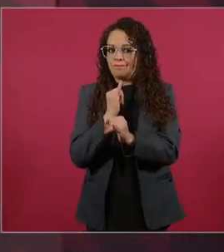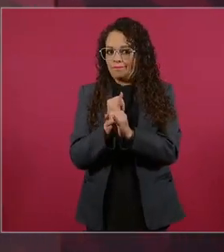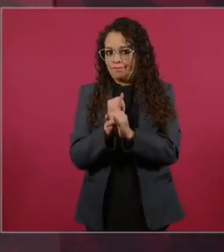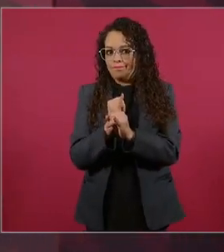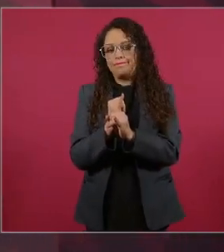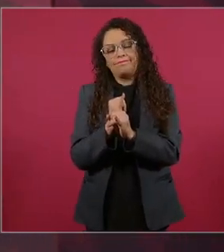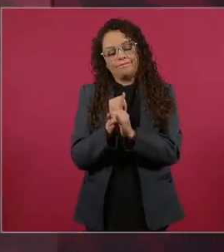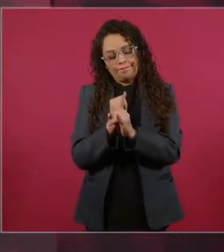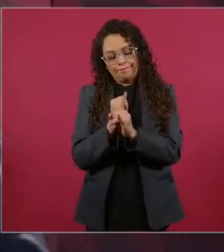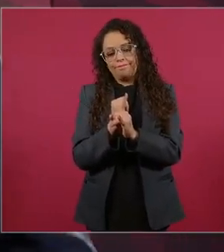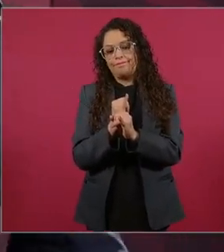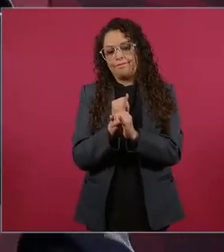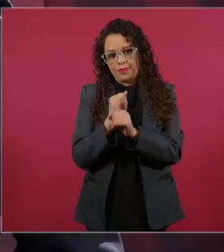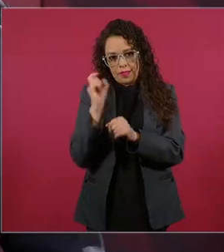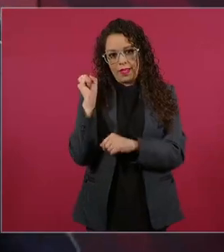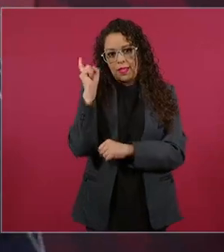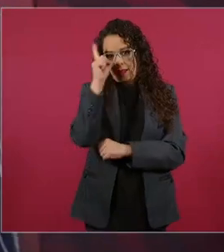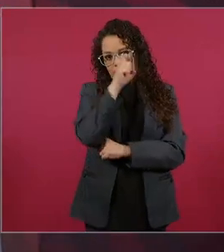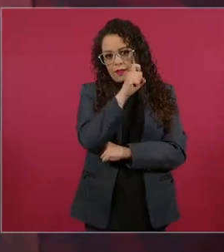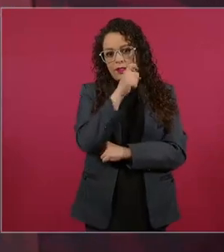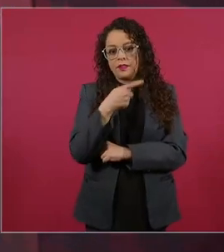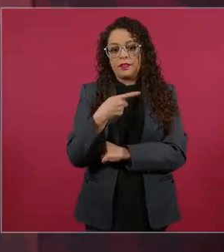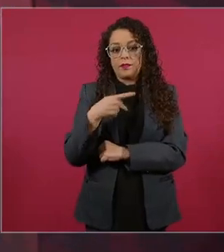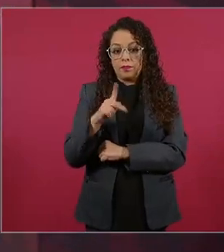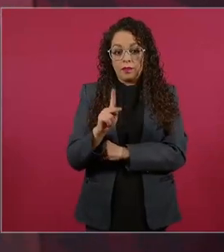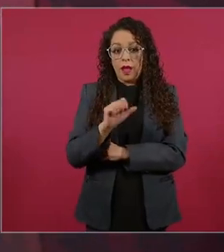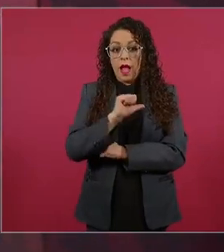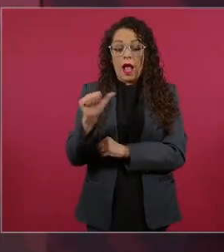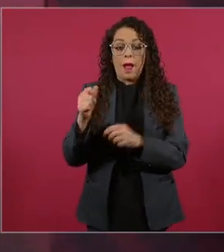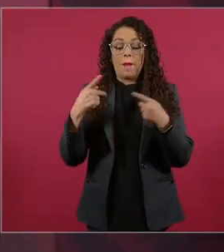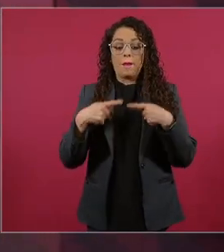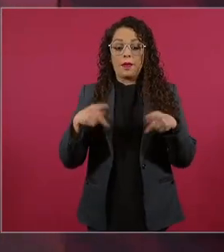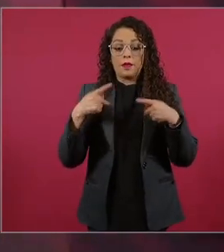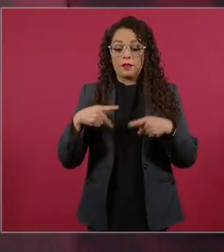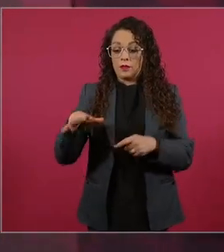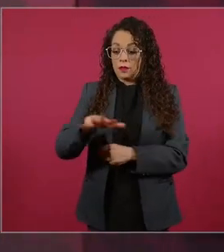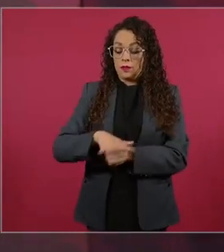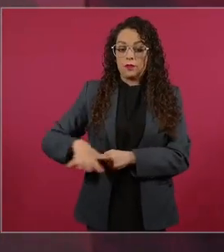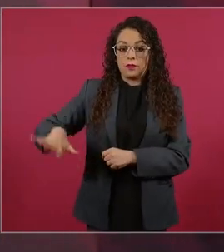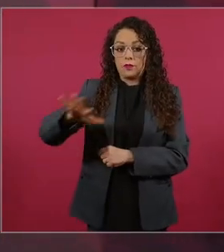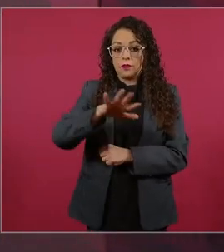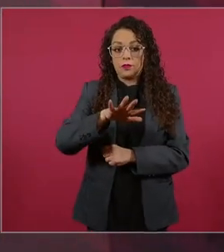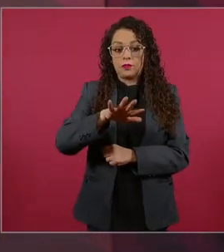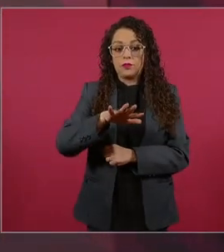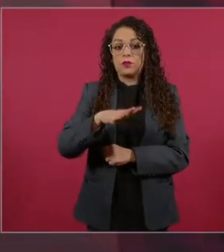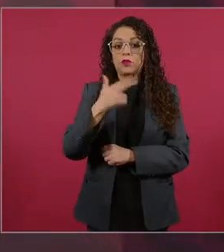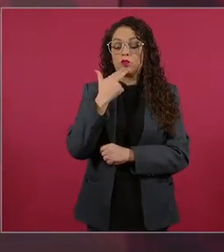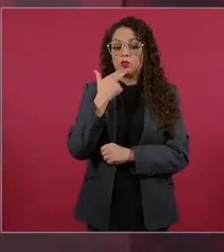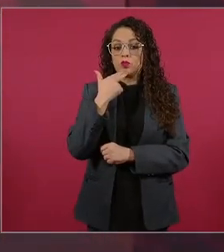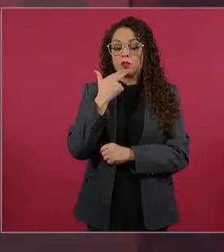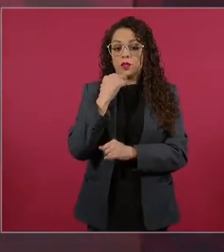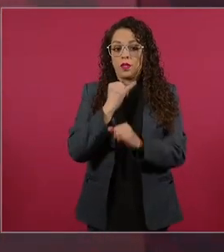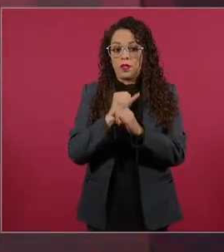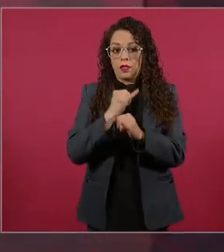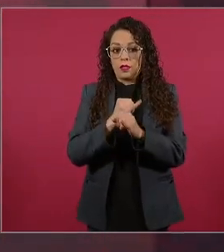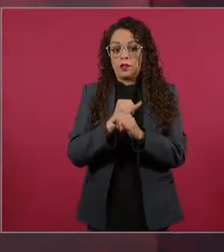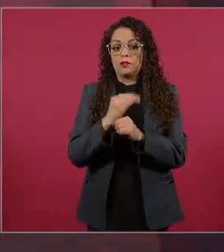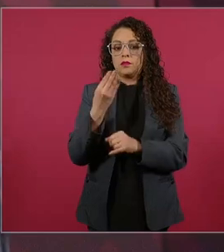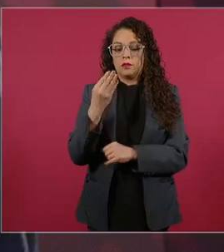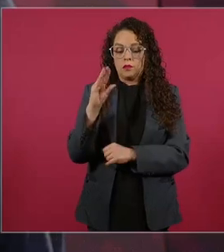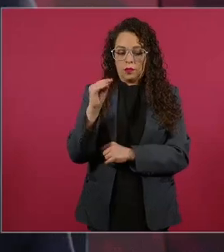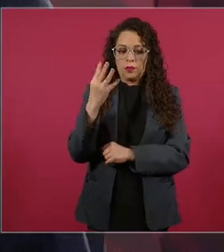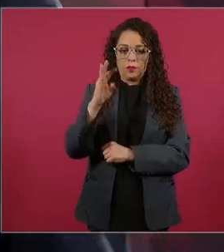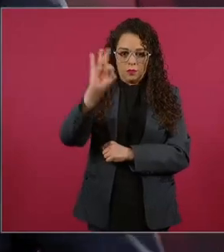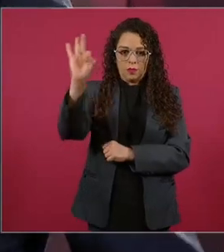sí el 94% de los habitantes del país van a tener en